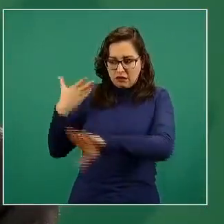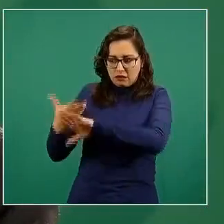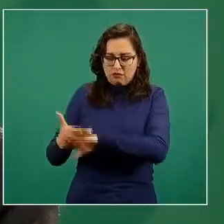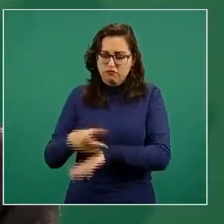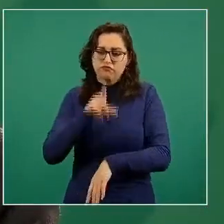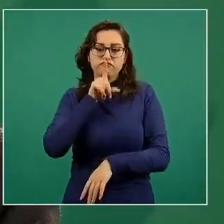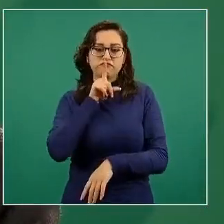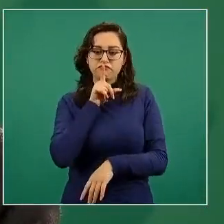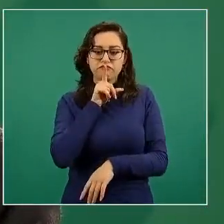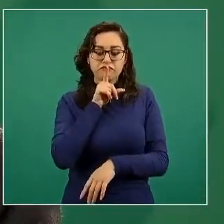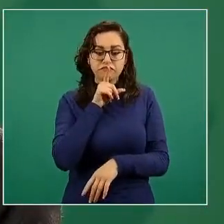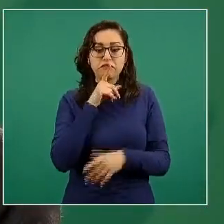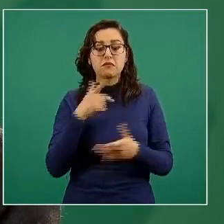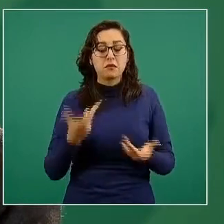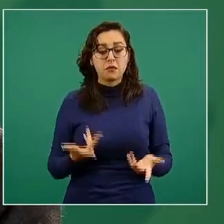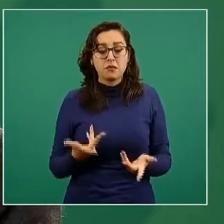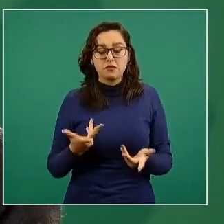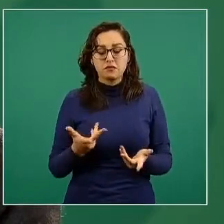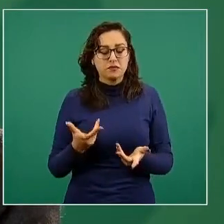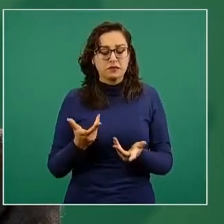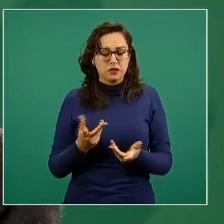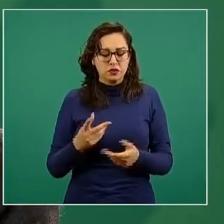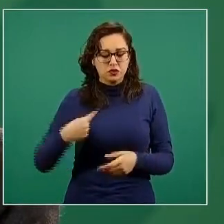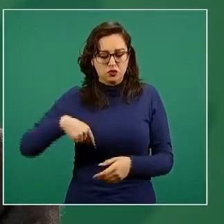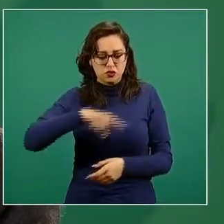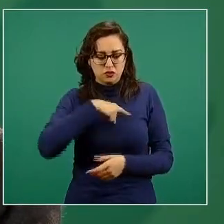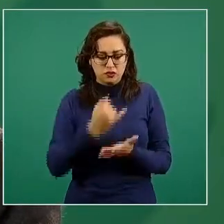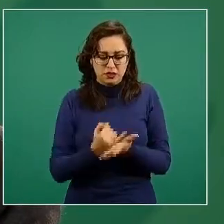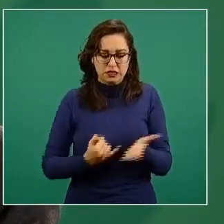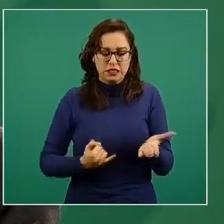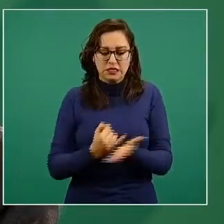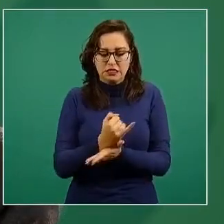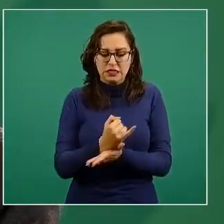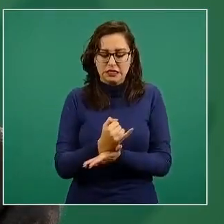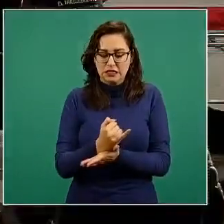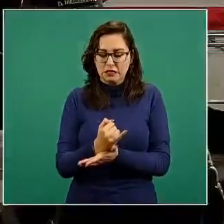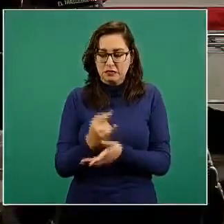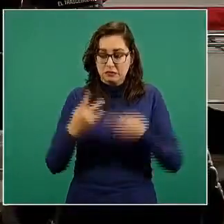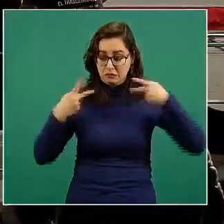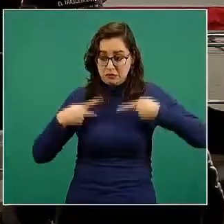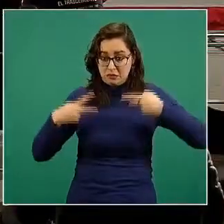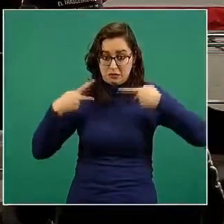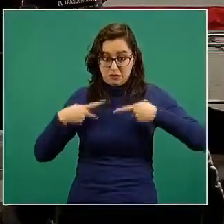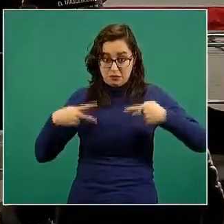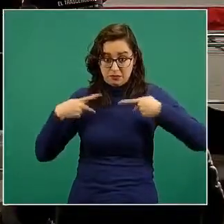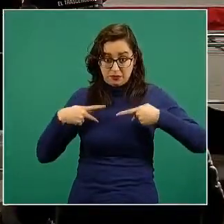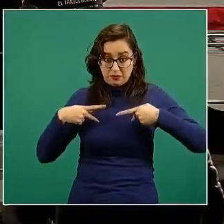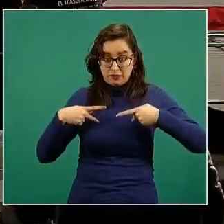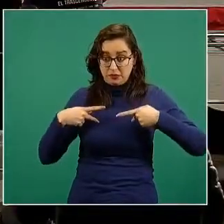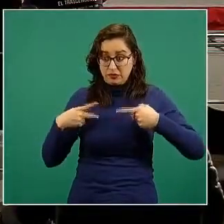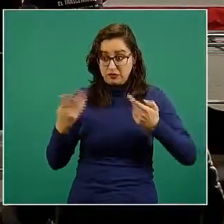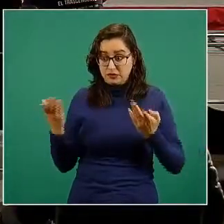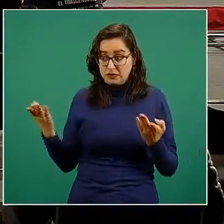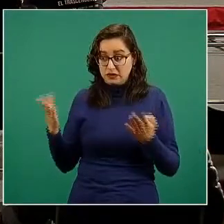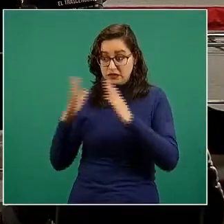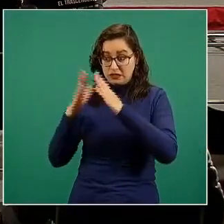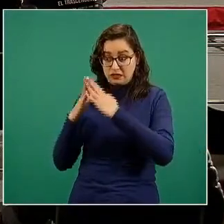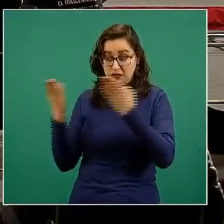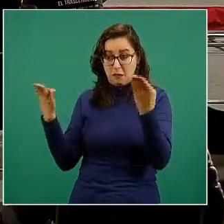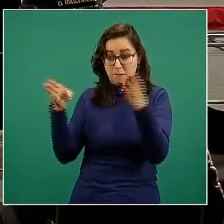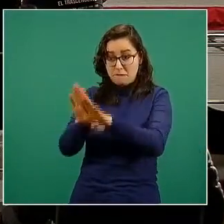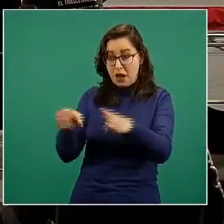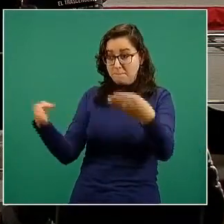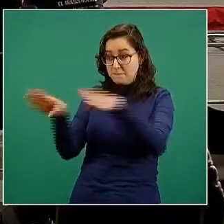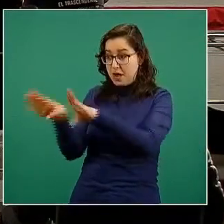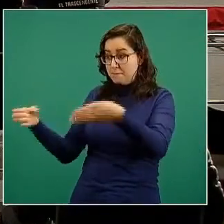la congregación de personas en el espacio público no son las personas mismas, y por eso no son sujetas las personas